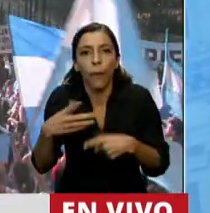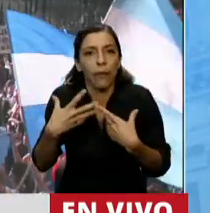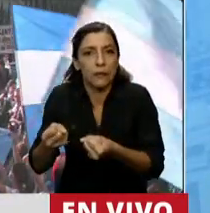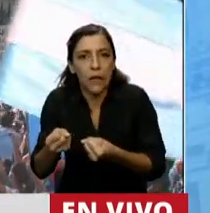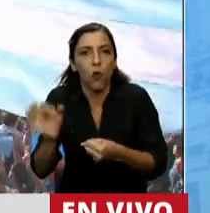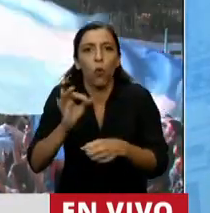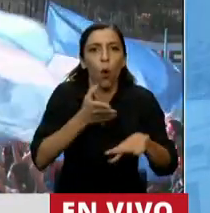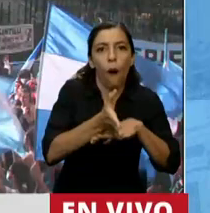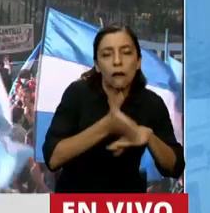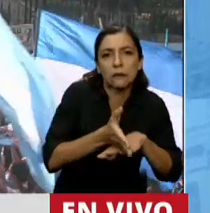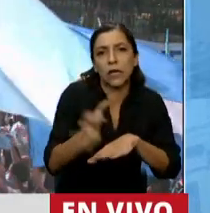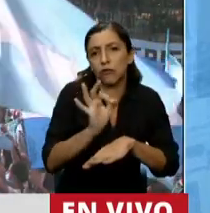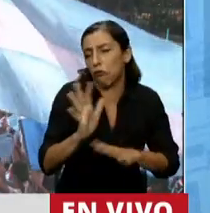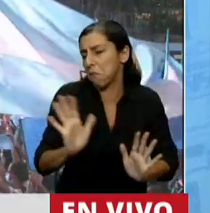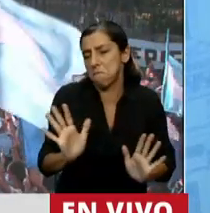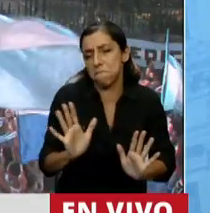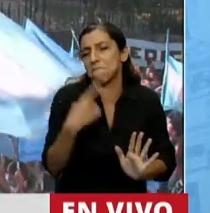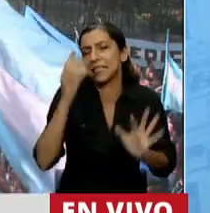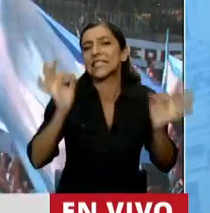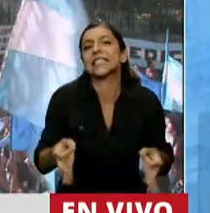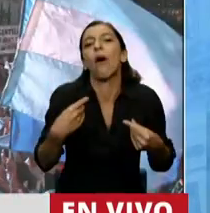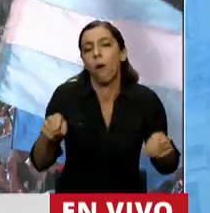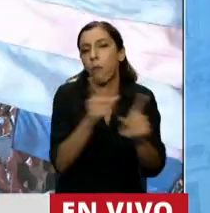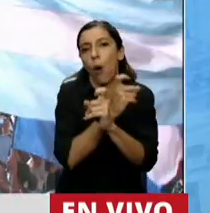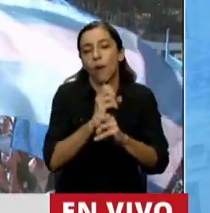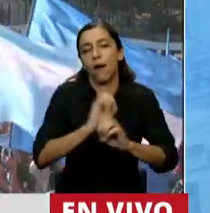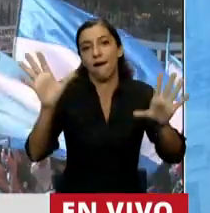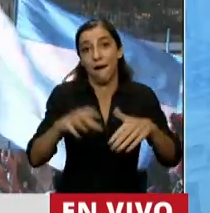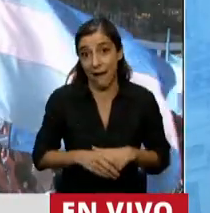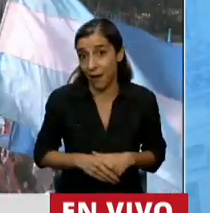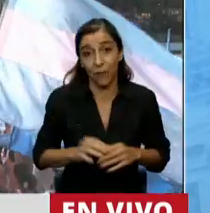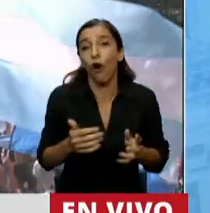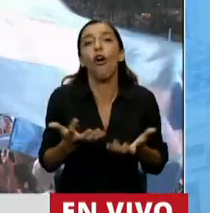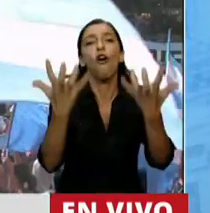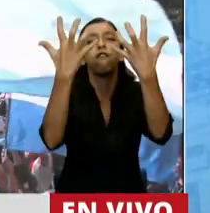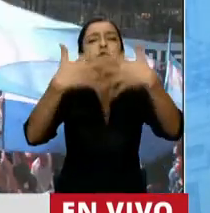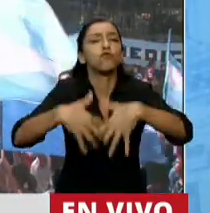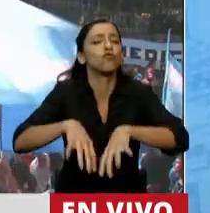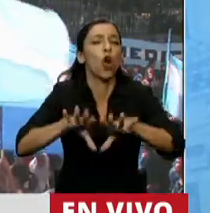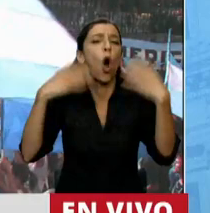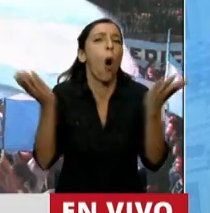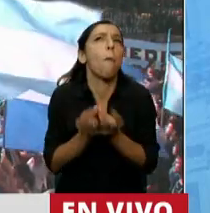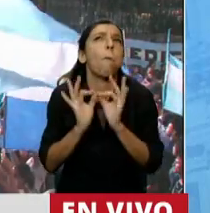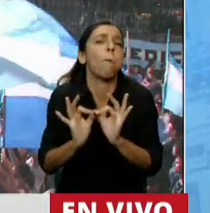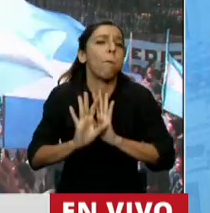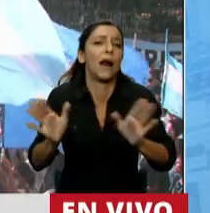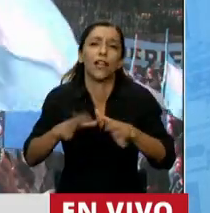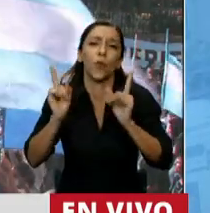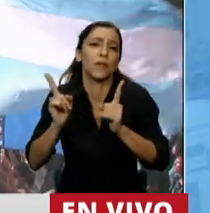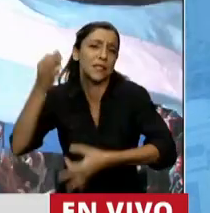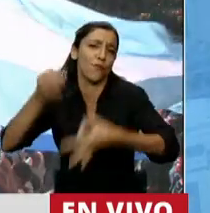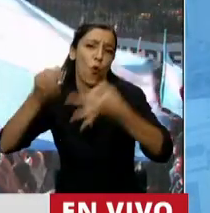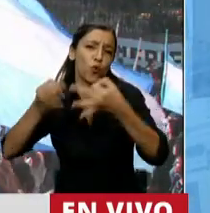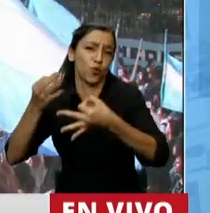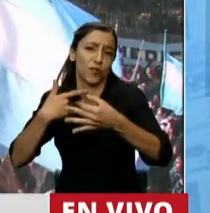y principalmente y gravemente, es un cuestionamiento del funcionamiento del sistema judicial en nuestra Argentina.